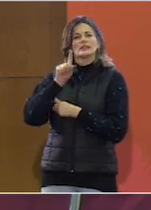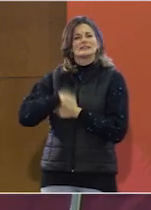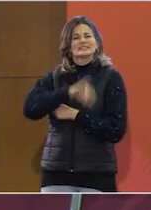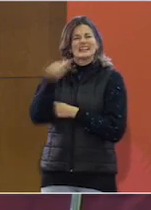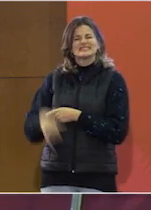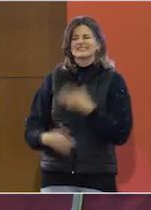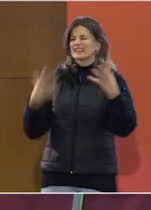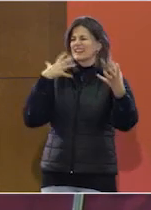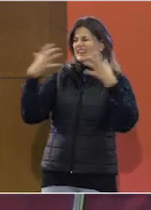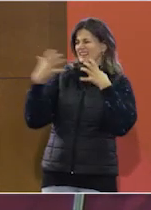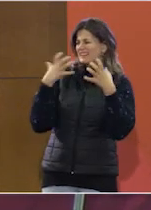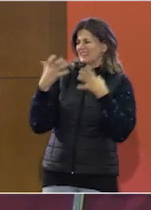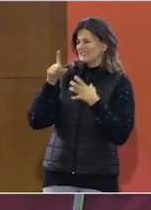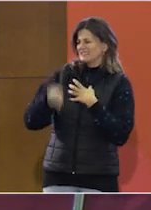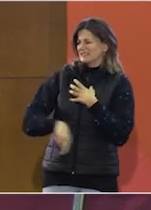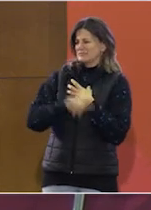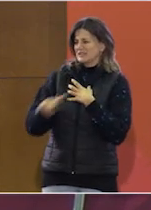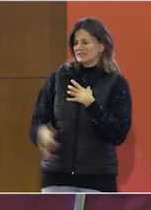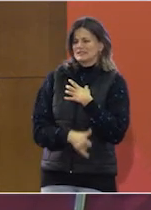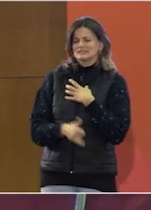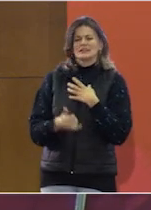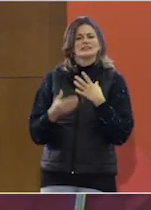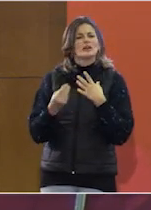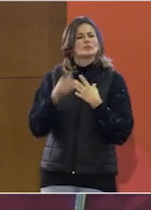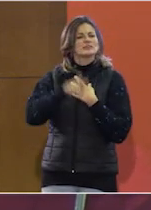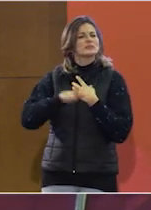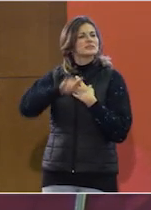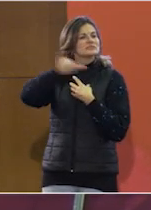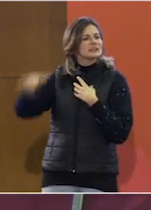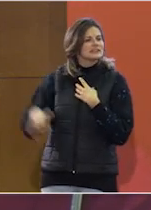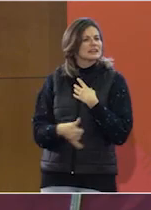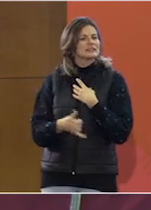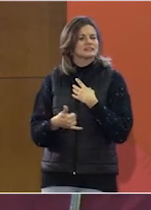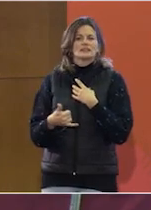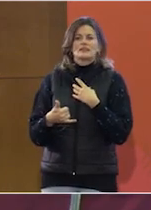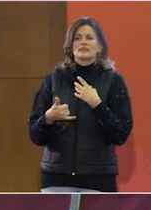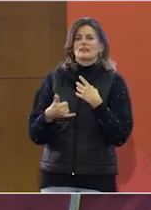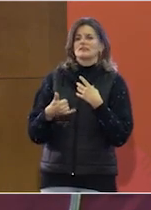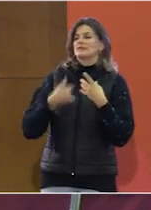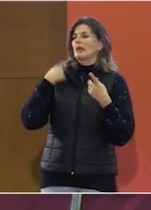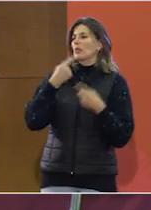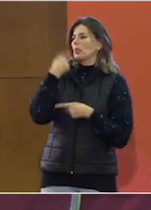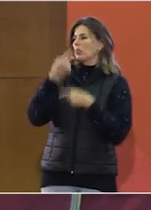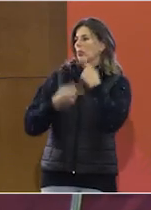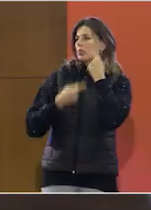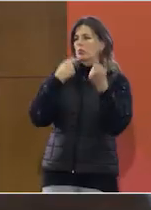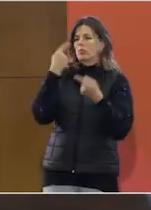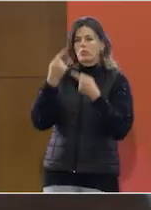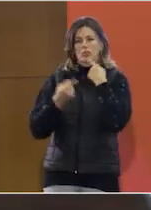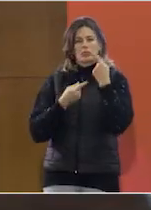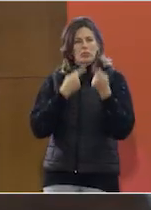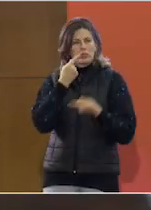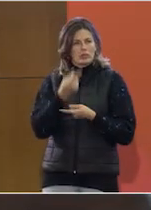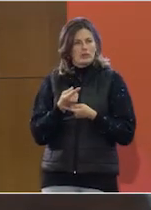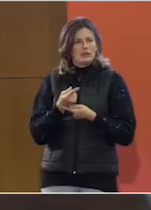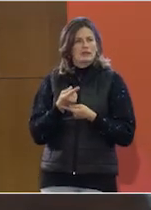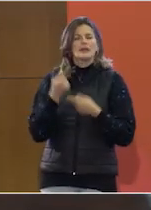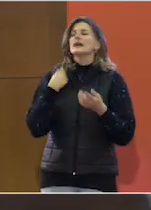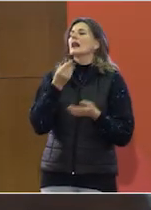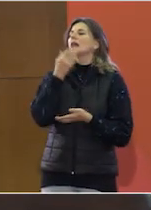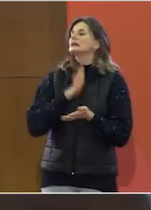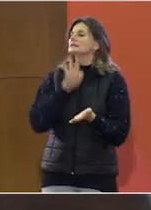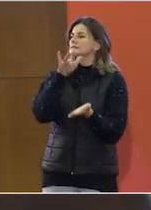de gritos, de que hay mucha gente cansada de grandes palabras. Y creo que